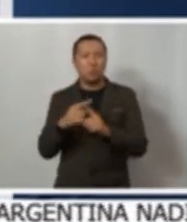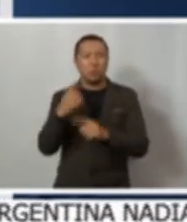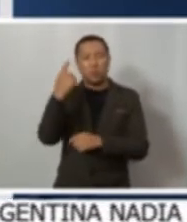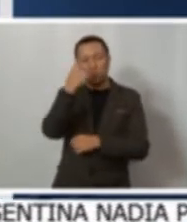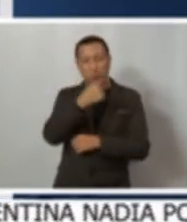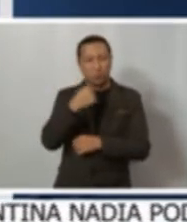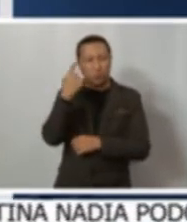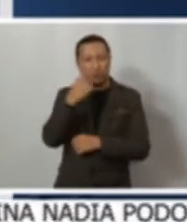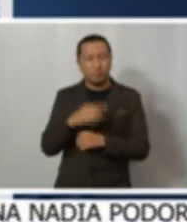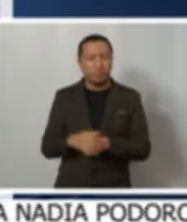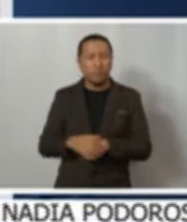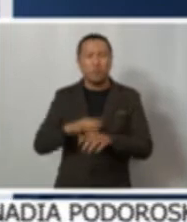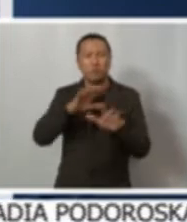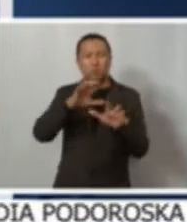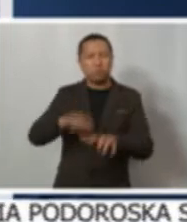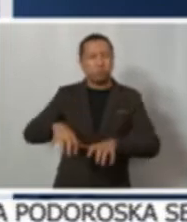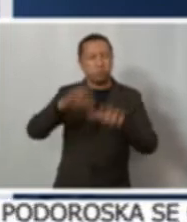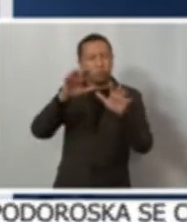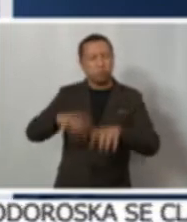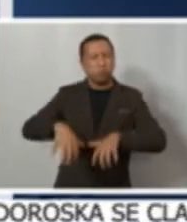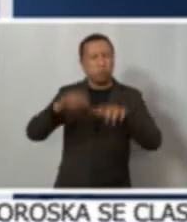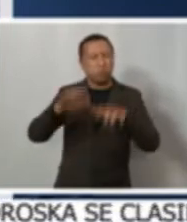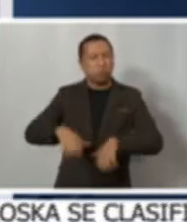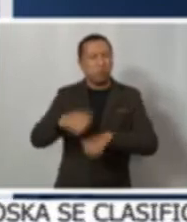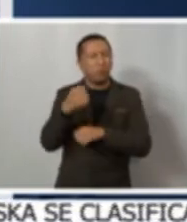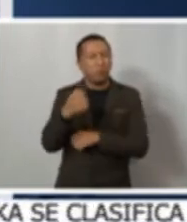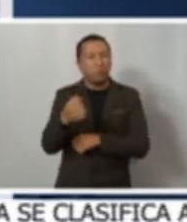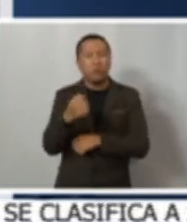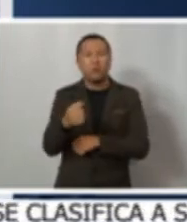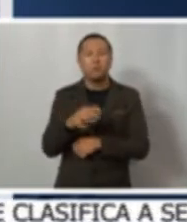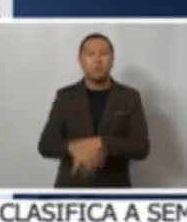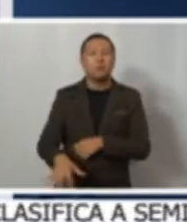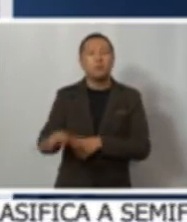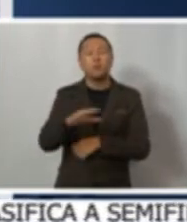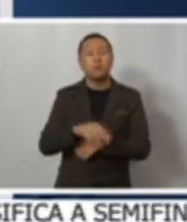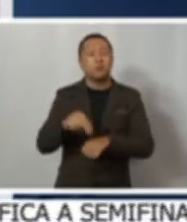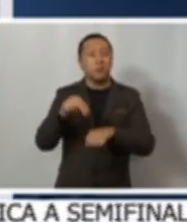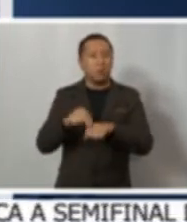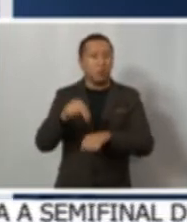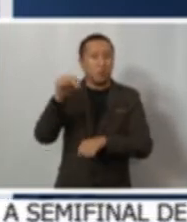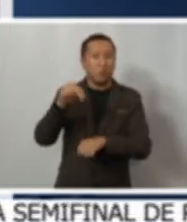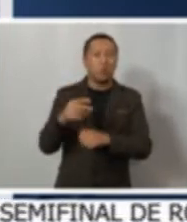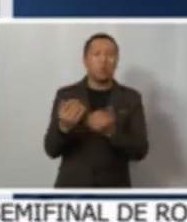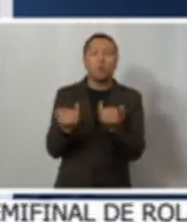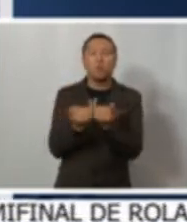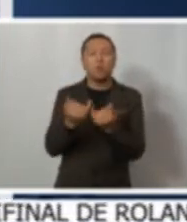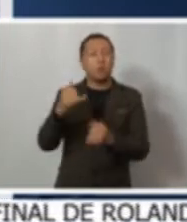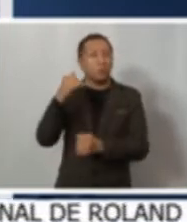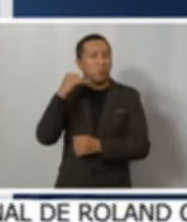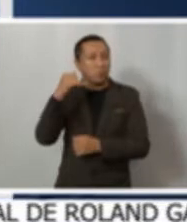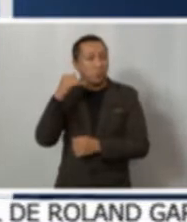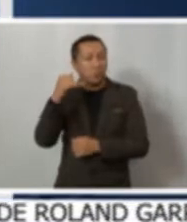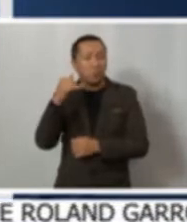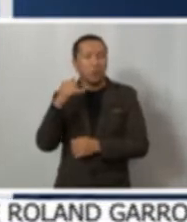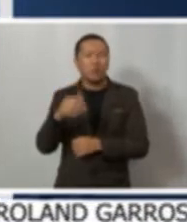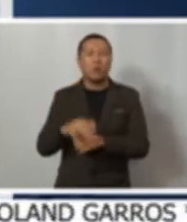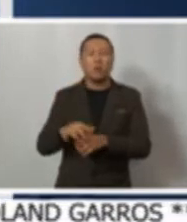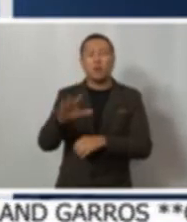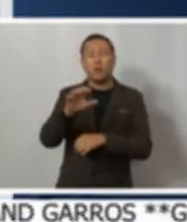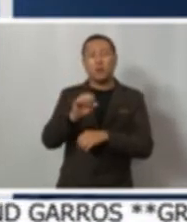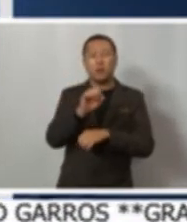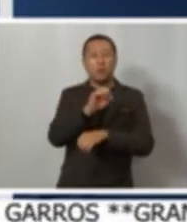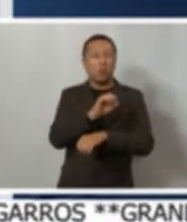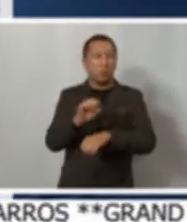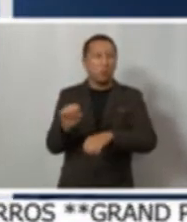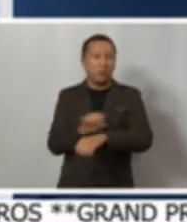Está produciendo lluvias intensas y torrenciales en Quintana Roo, en el norte, y Yucatán, en el oriente.